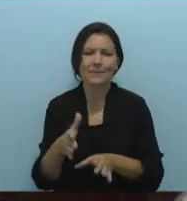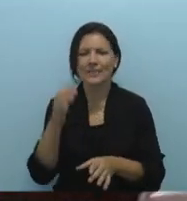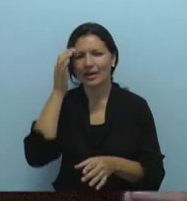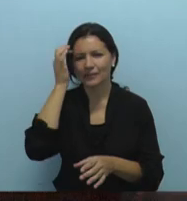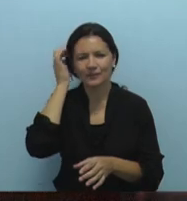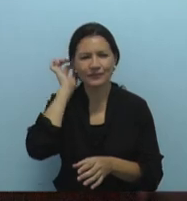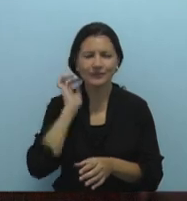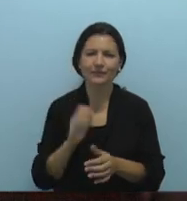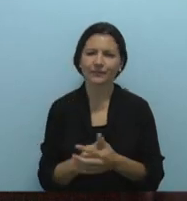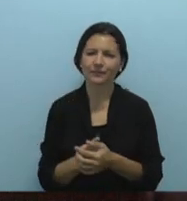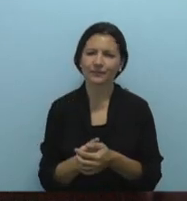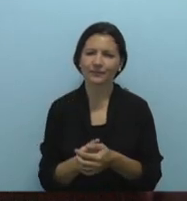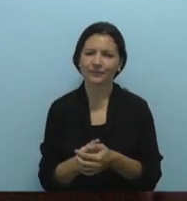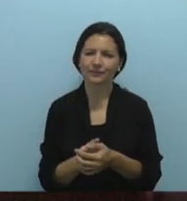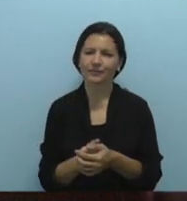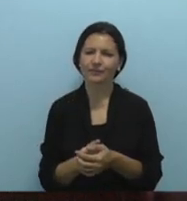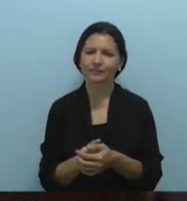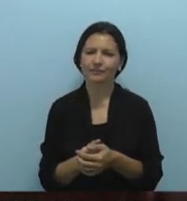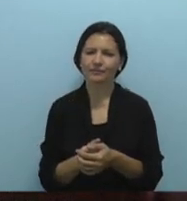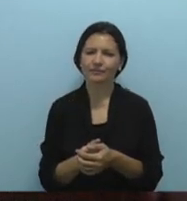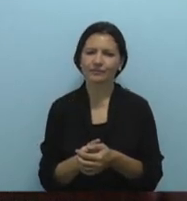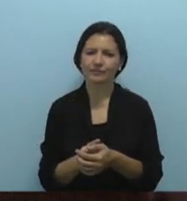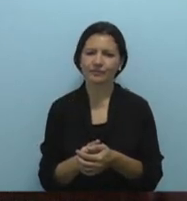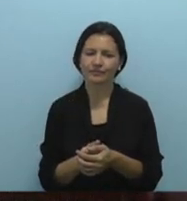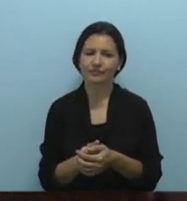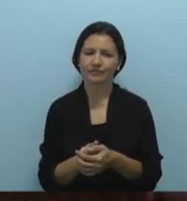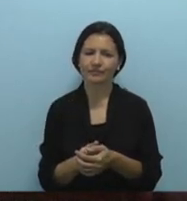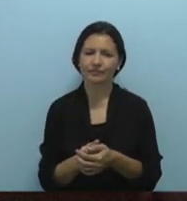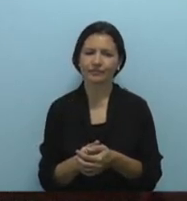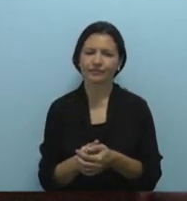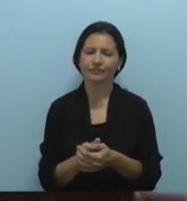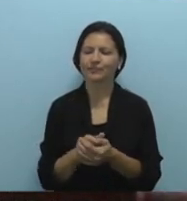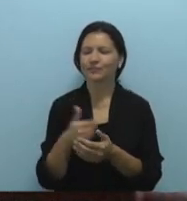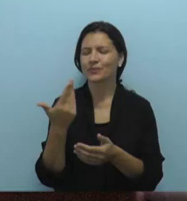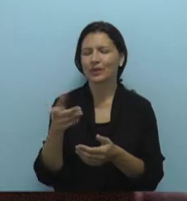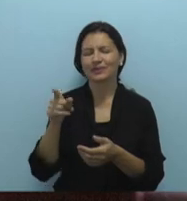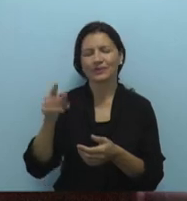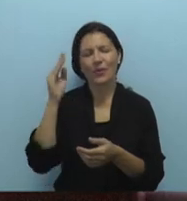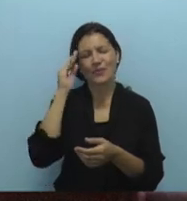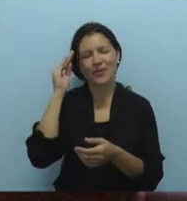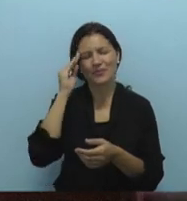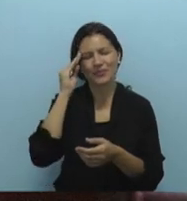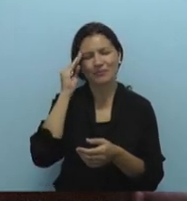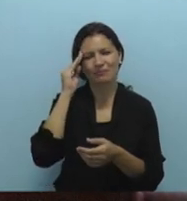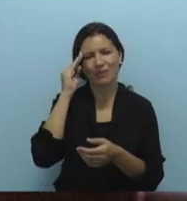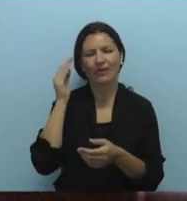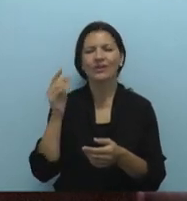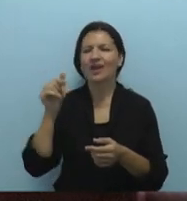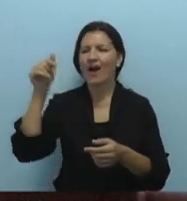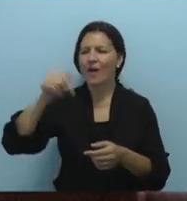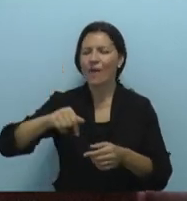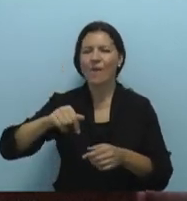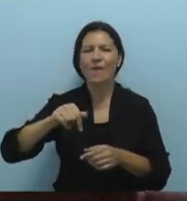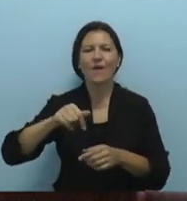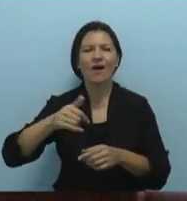presente en las cuestiones más arraigadas que tienen que ver con el pueblo. Por eso su memoria, más que nunca, está presente hoy en cada